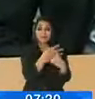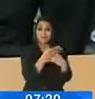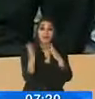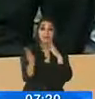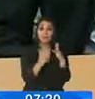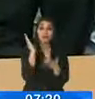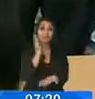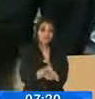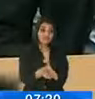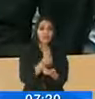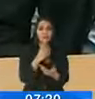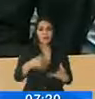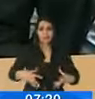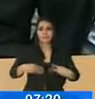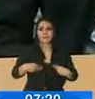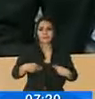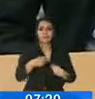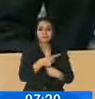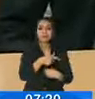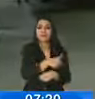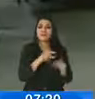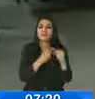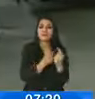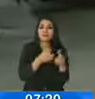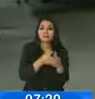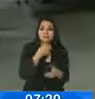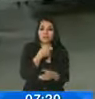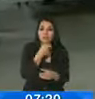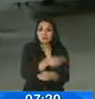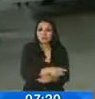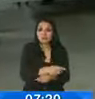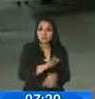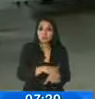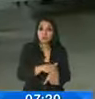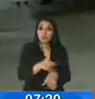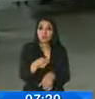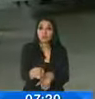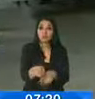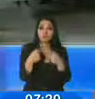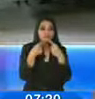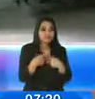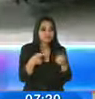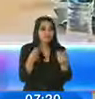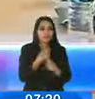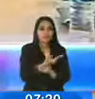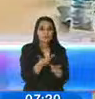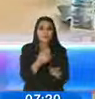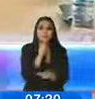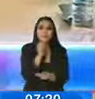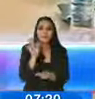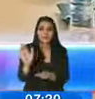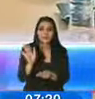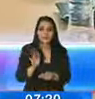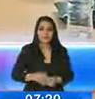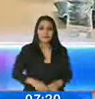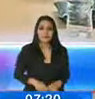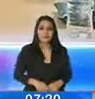preventiva solicitada por el activista político, quien es acusado del supuesto delito de divulgación de información reservada.